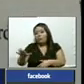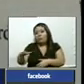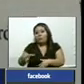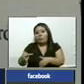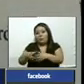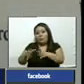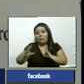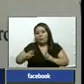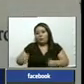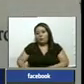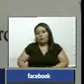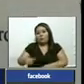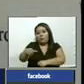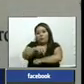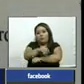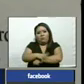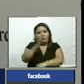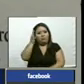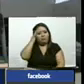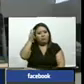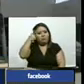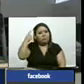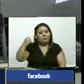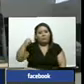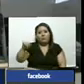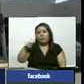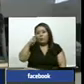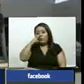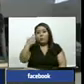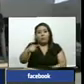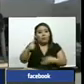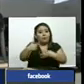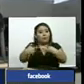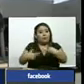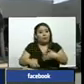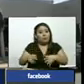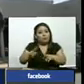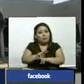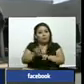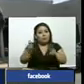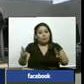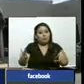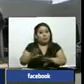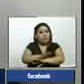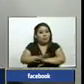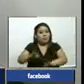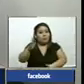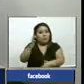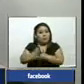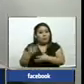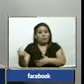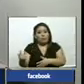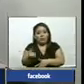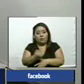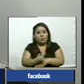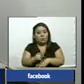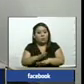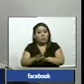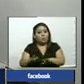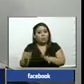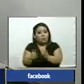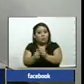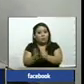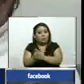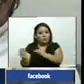Estado, recordó que en junio pasado se aprobó una ley de amnistía que exime de responsabilidad a todos los involucrados en el